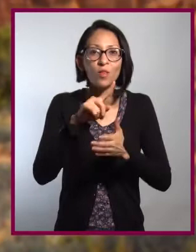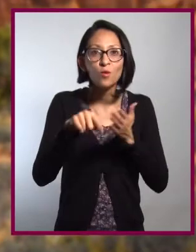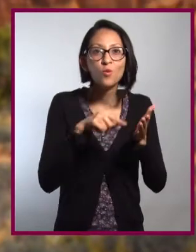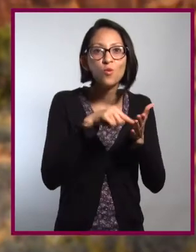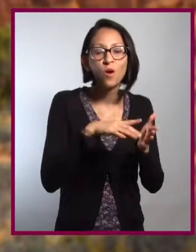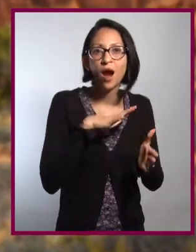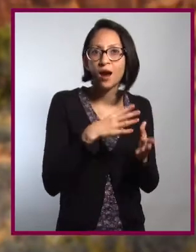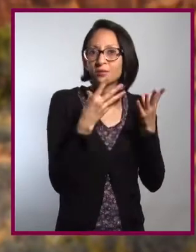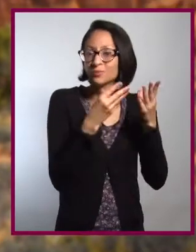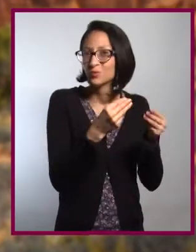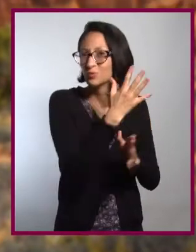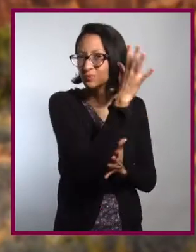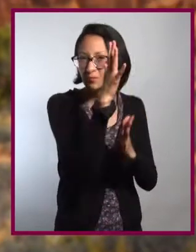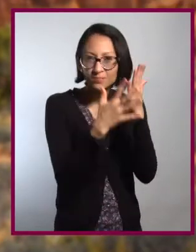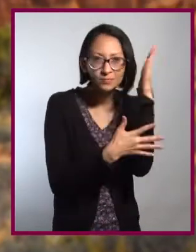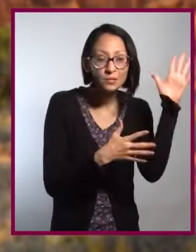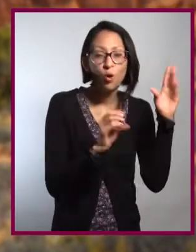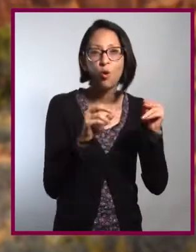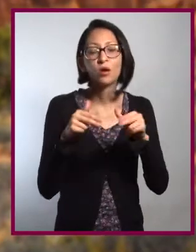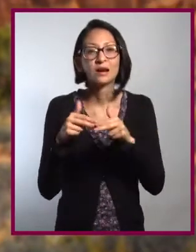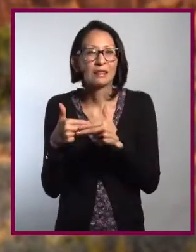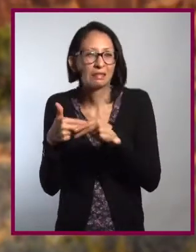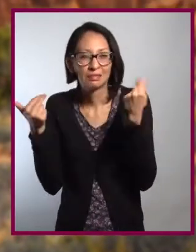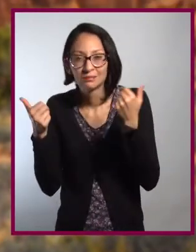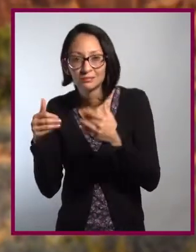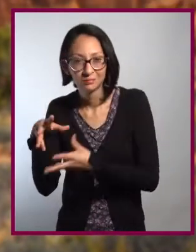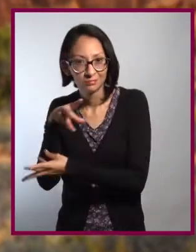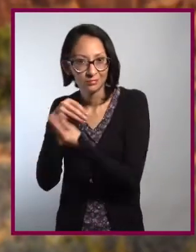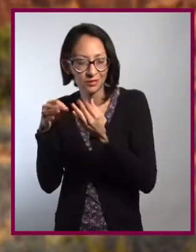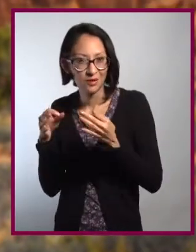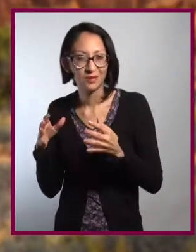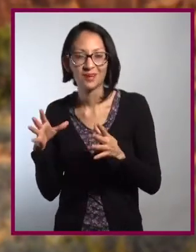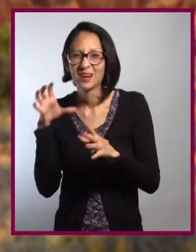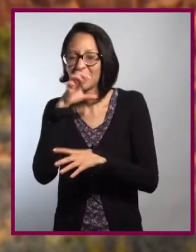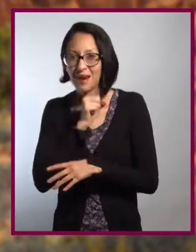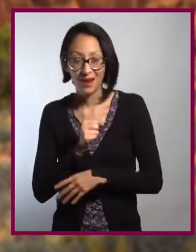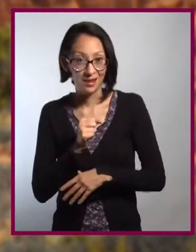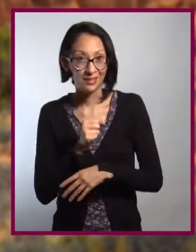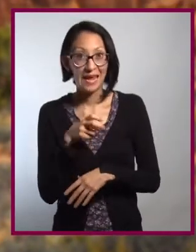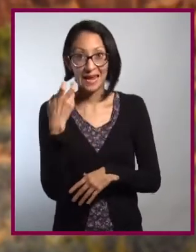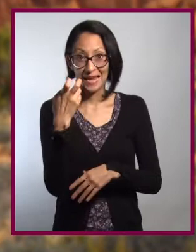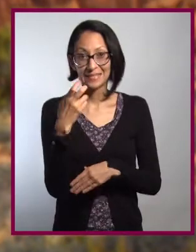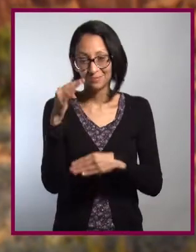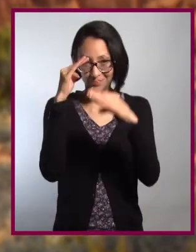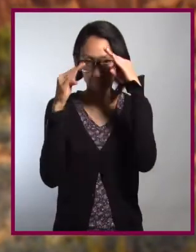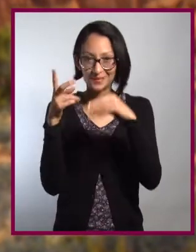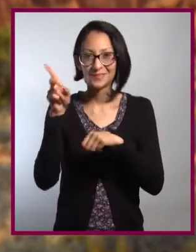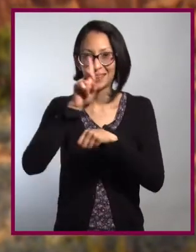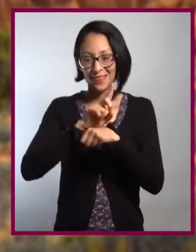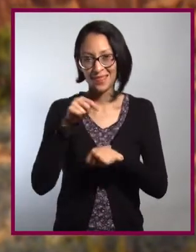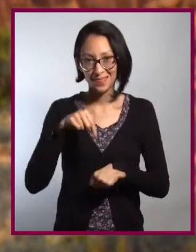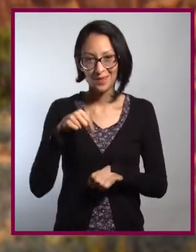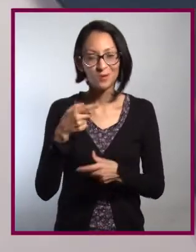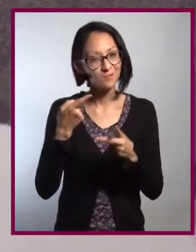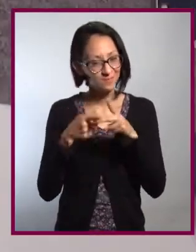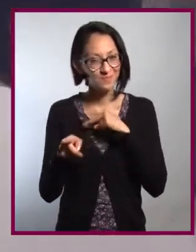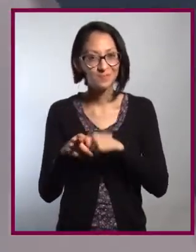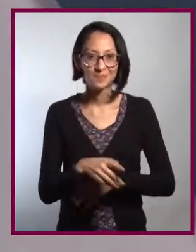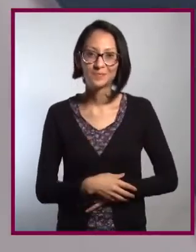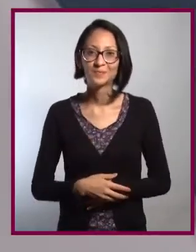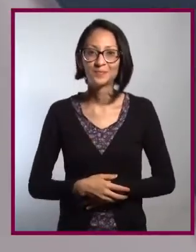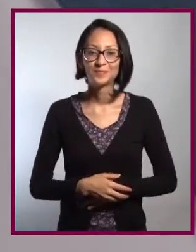desérticas. Esto y más en Jóvenes en TV, un espacio de reflexión y construcción de conocimiento. Comenzamos.